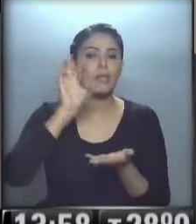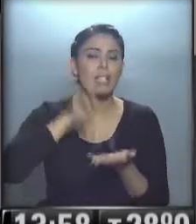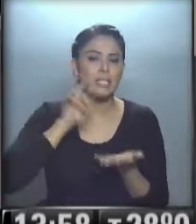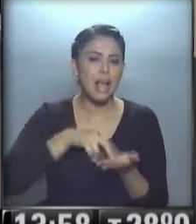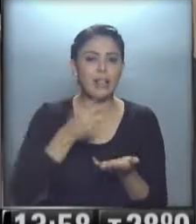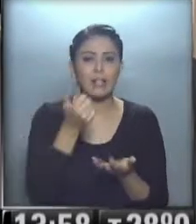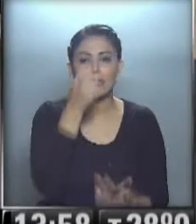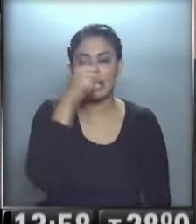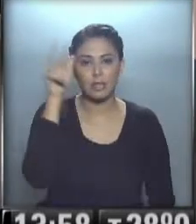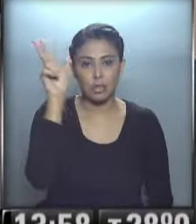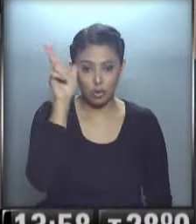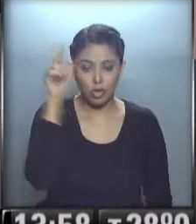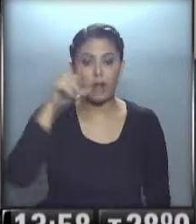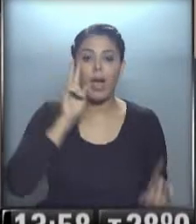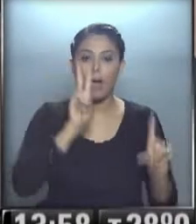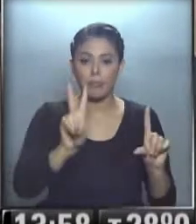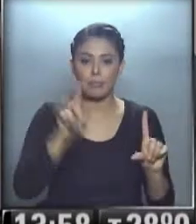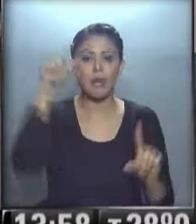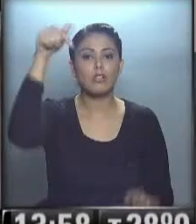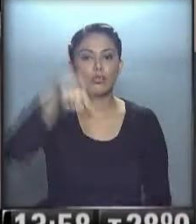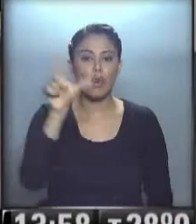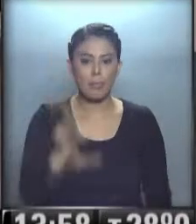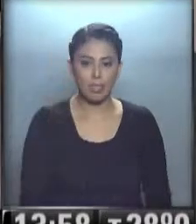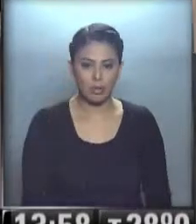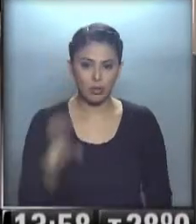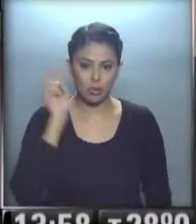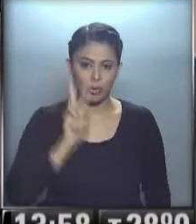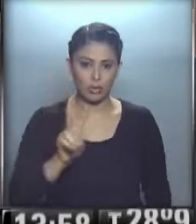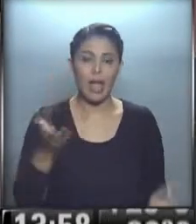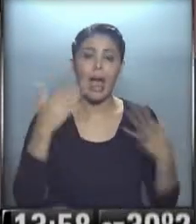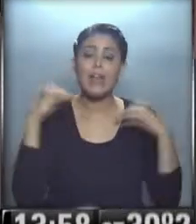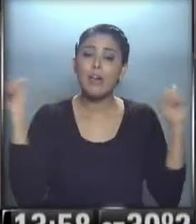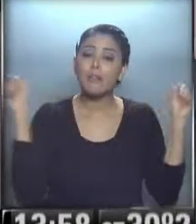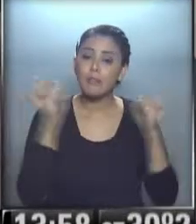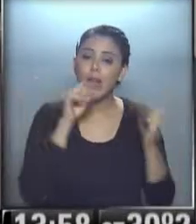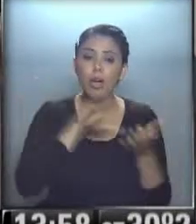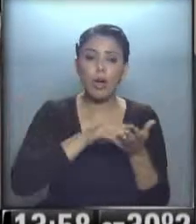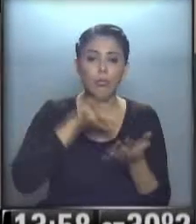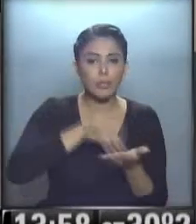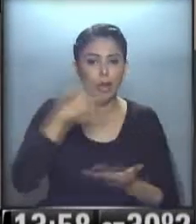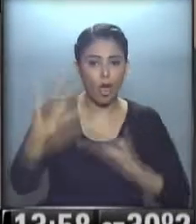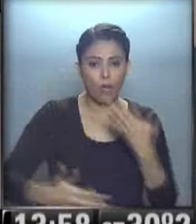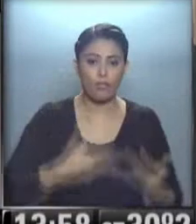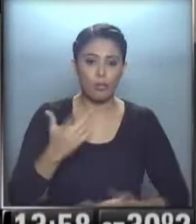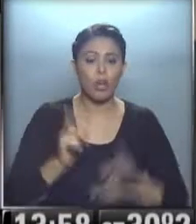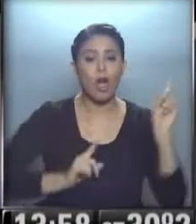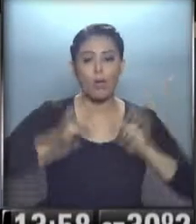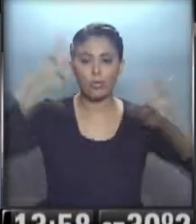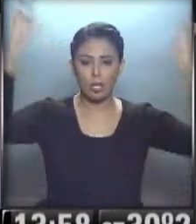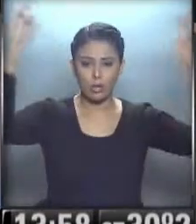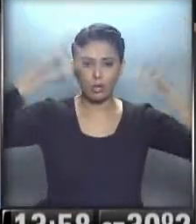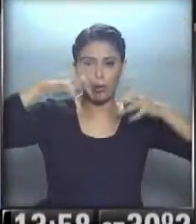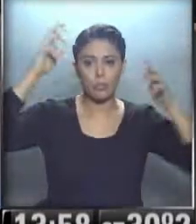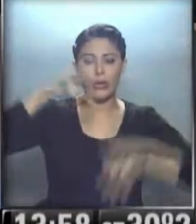un 28. Y vamos a ver en el sur, en la región patagónica, el aire más fresco. En el extremo sur, en Tierra del Fuego, alguna